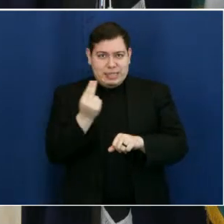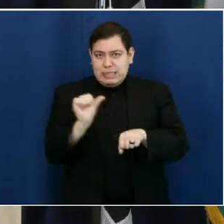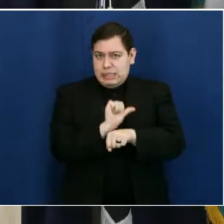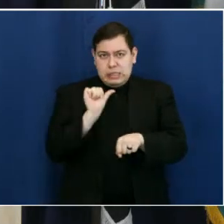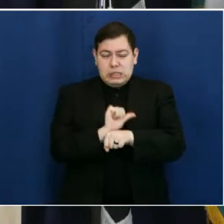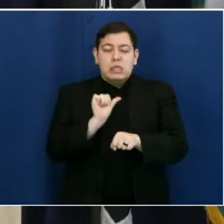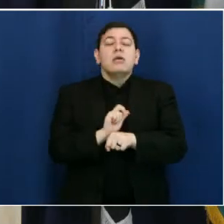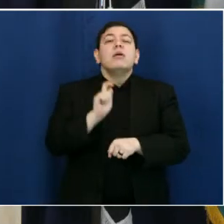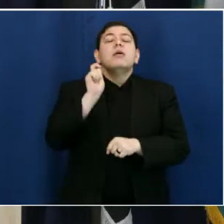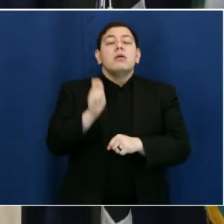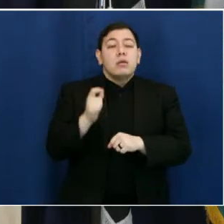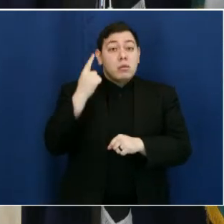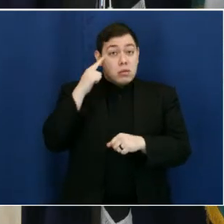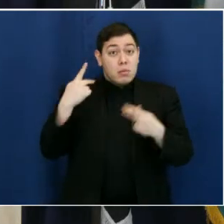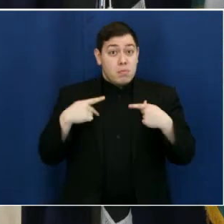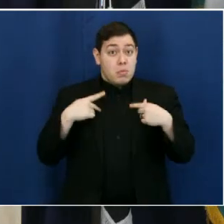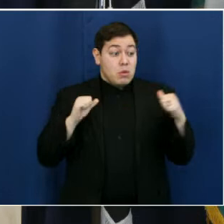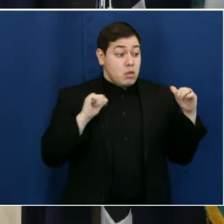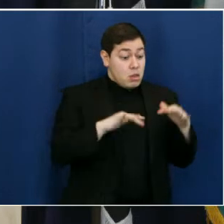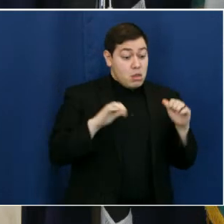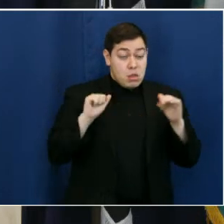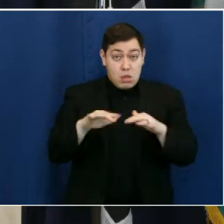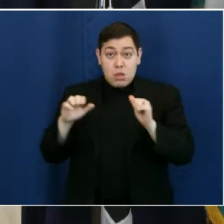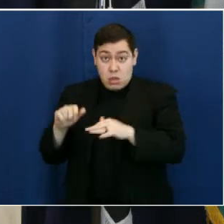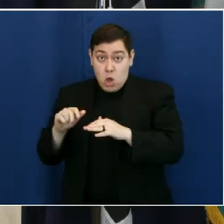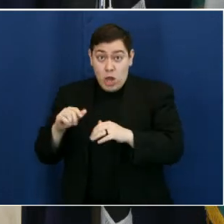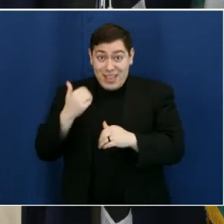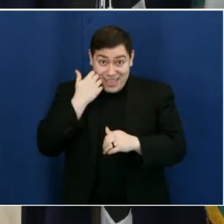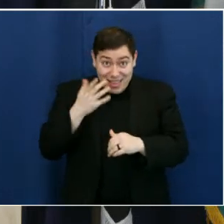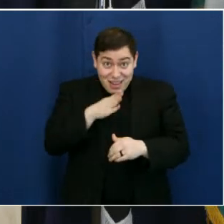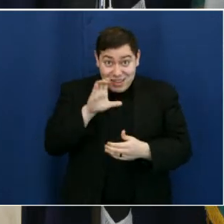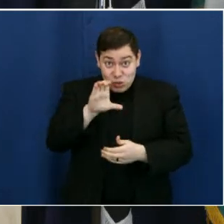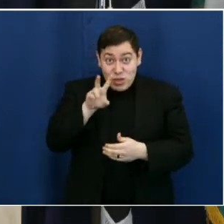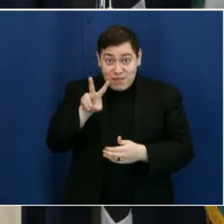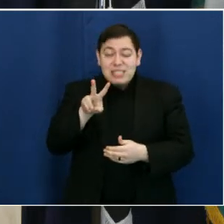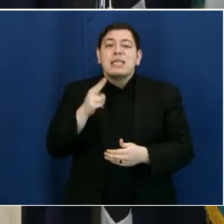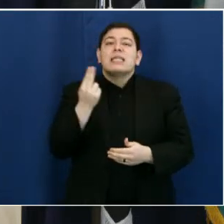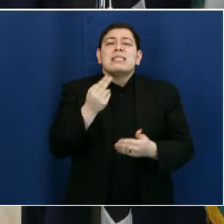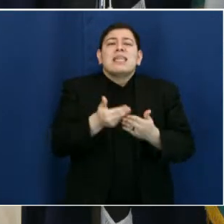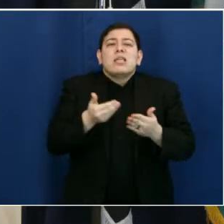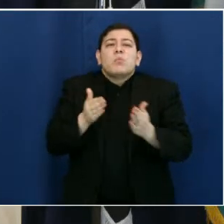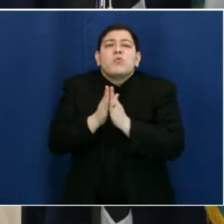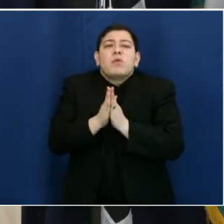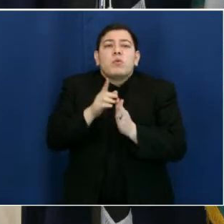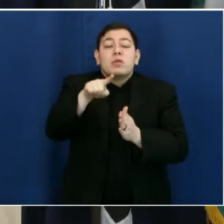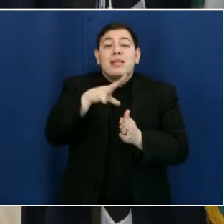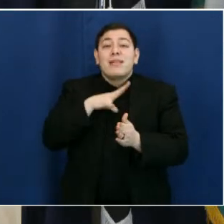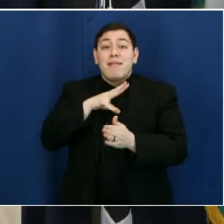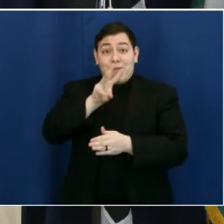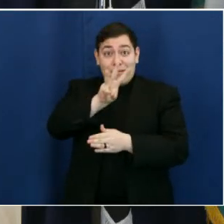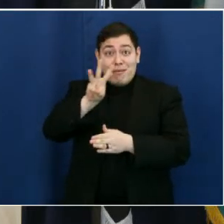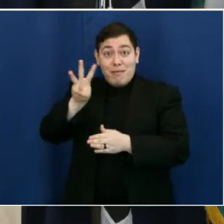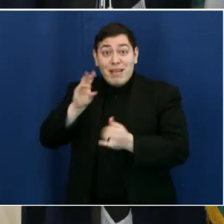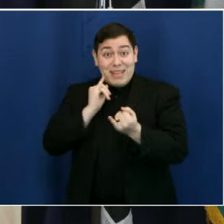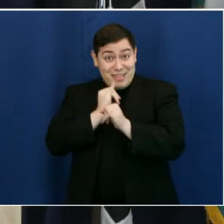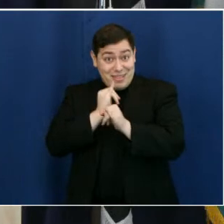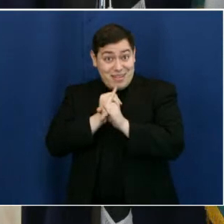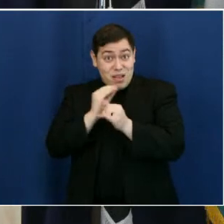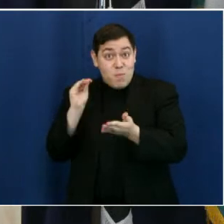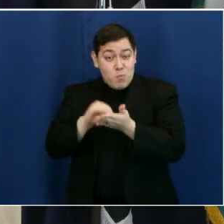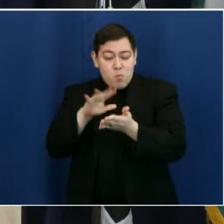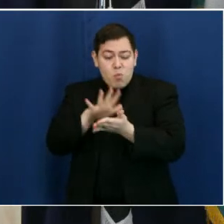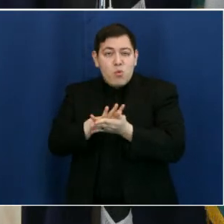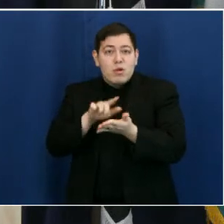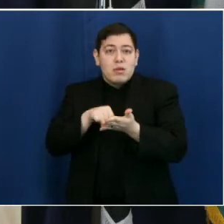la ciudad de Chula Vista o cualquiera de estas superestaciones, que hagan su cita por medio de la página web, porque no